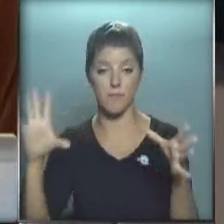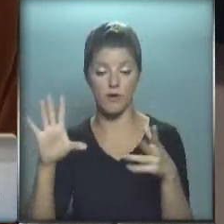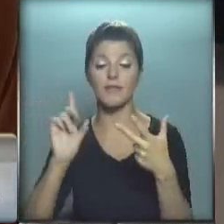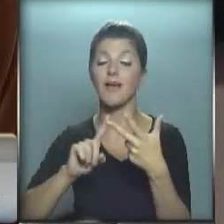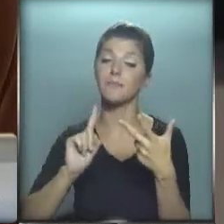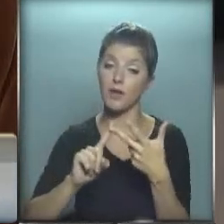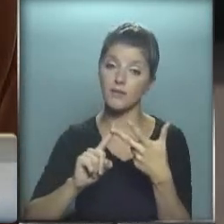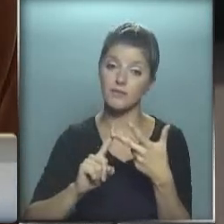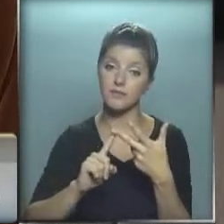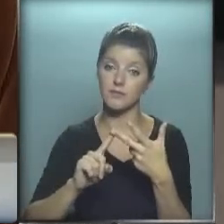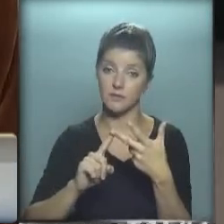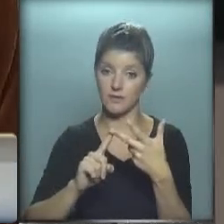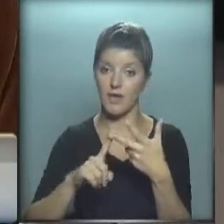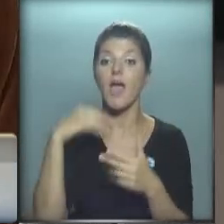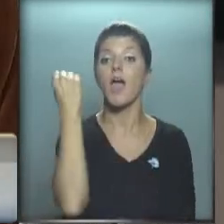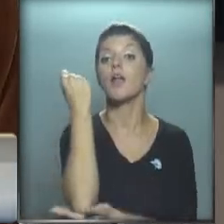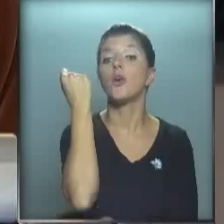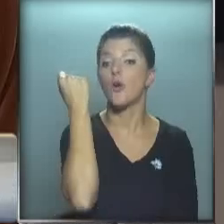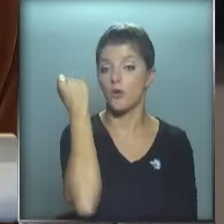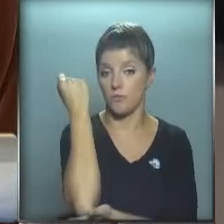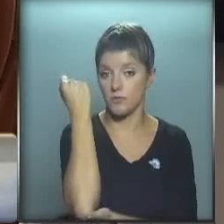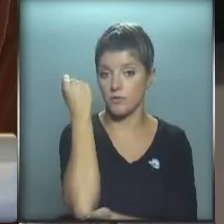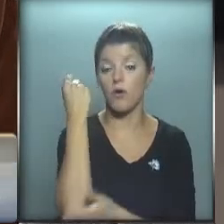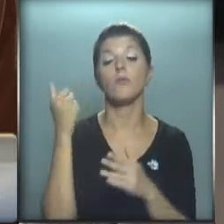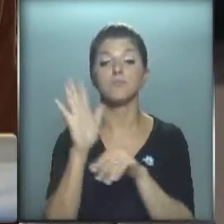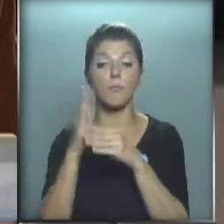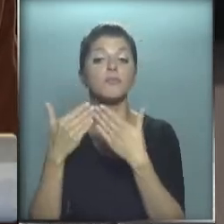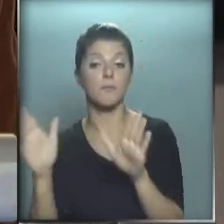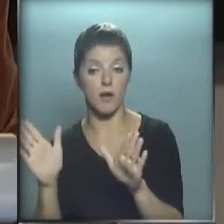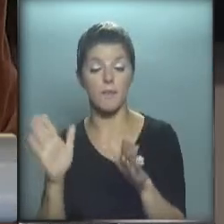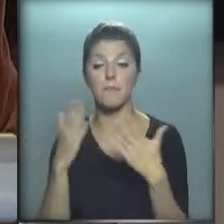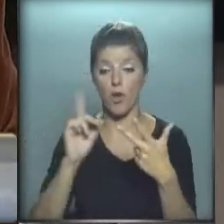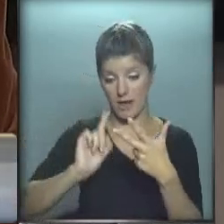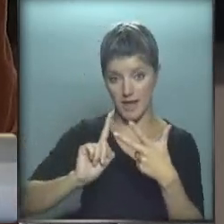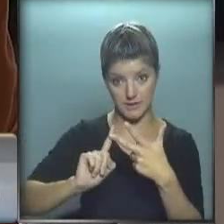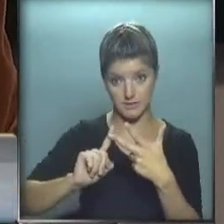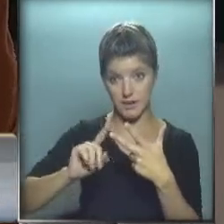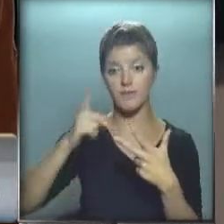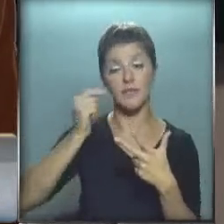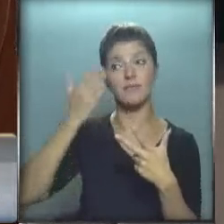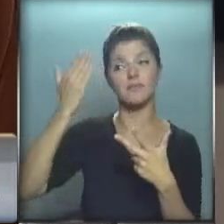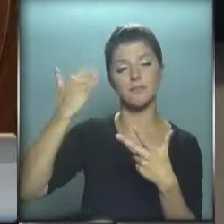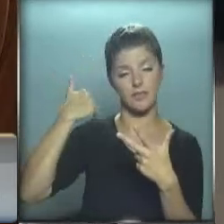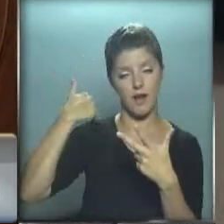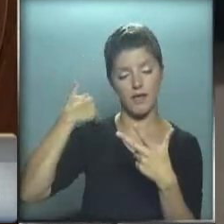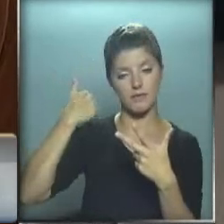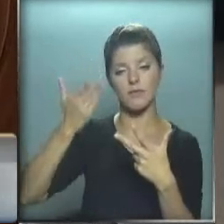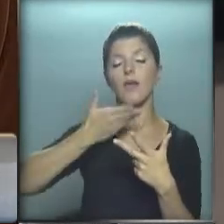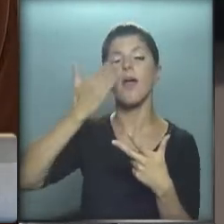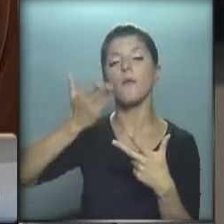posiciones en lo en lo económico bastante liberales a pesar de que schuls en estos últimos días hizo